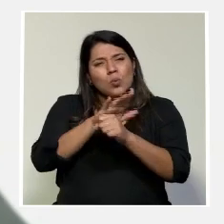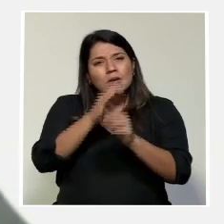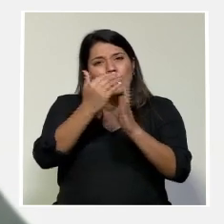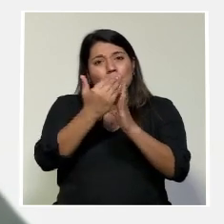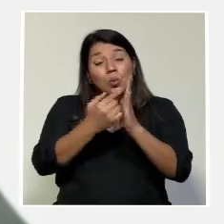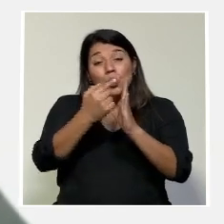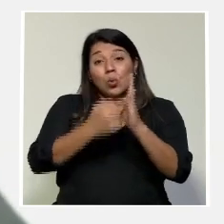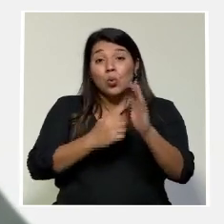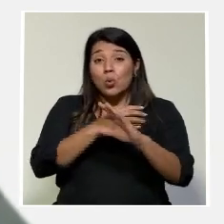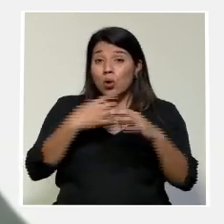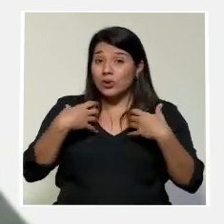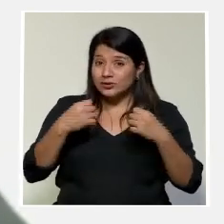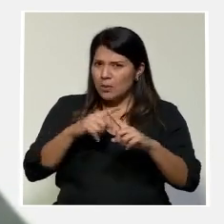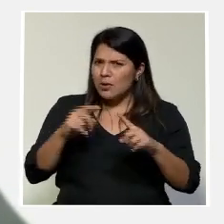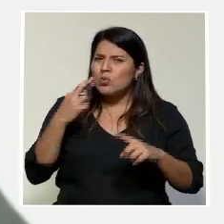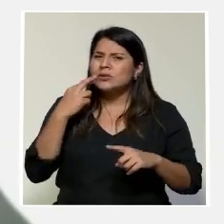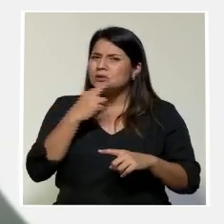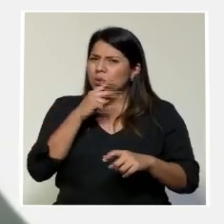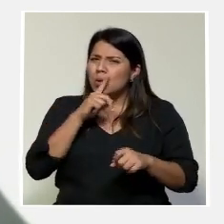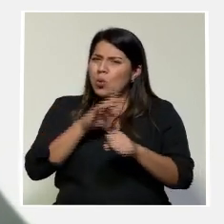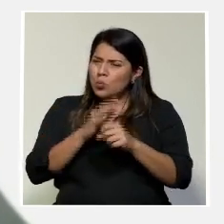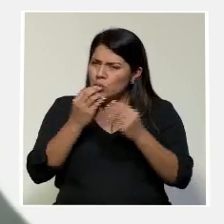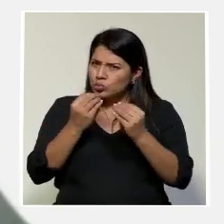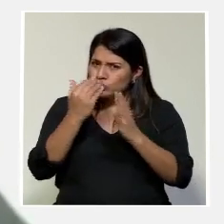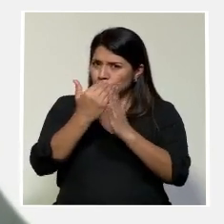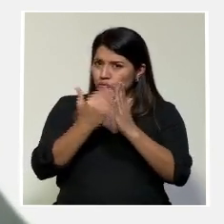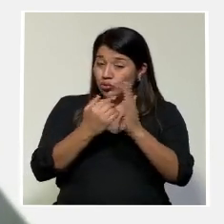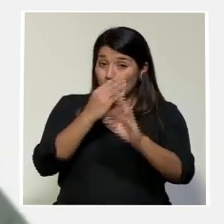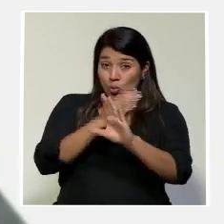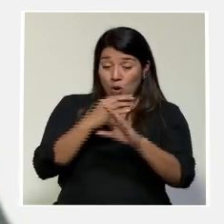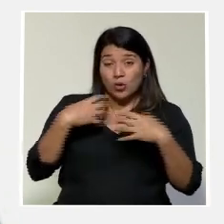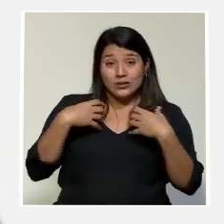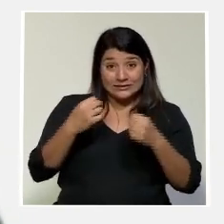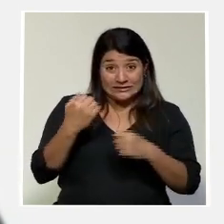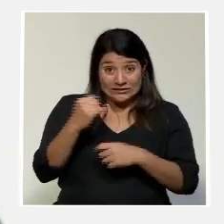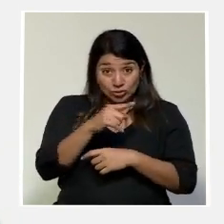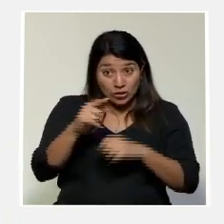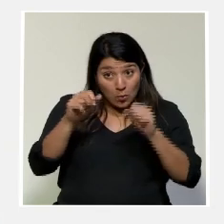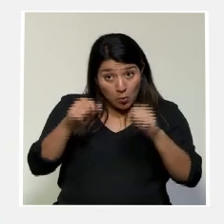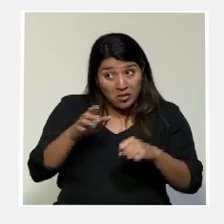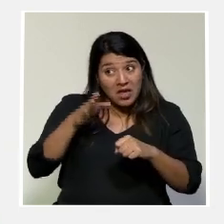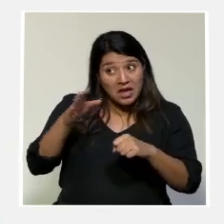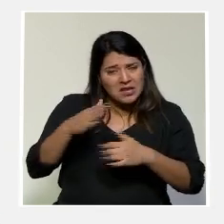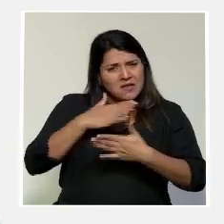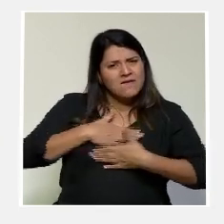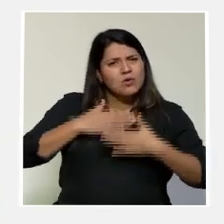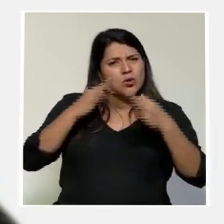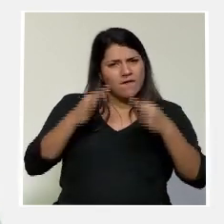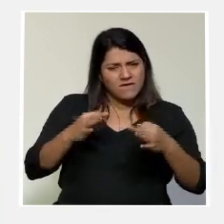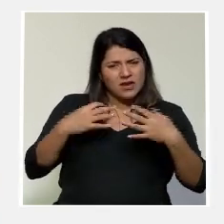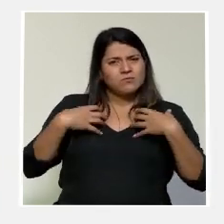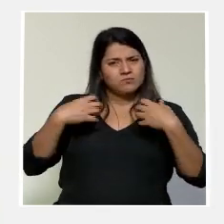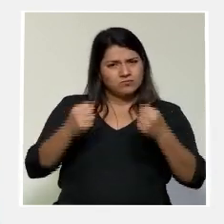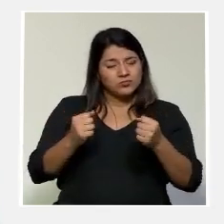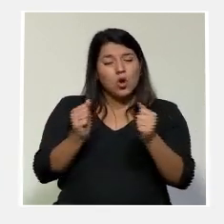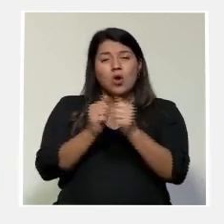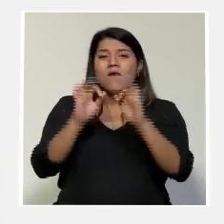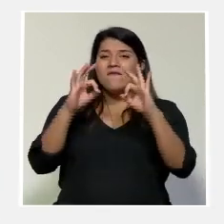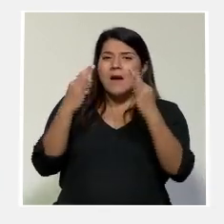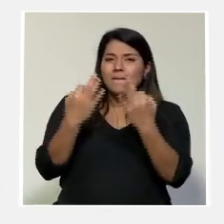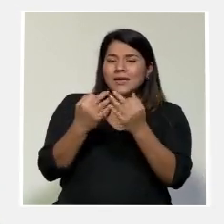restaurantes hay mucho protocolo. Yo creo que si hay un lugar que la podemos ir a pasar bien, sanamente, en familia, en nuestras dibujas